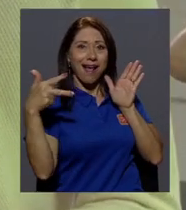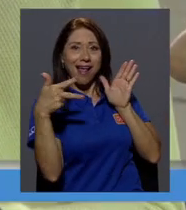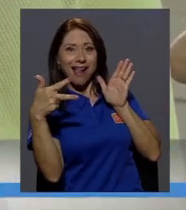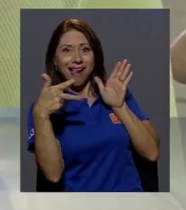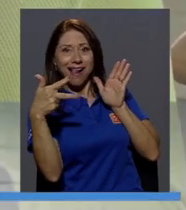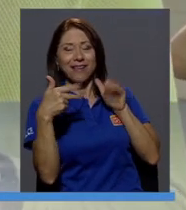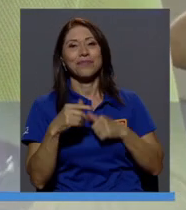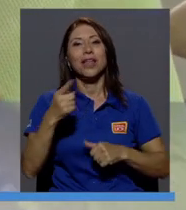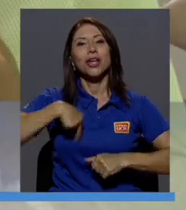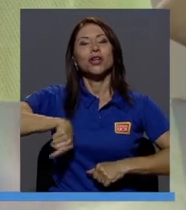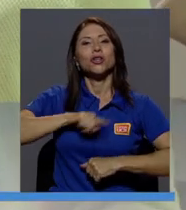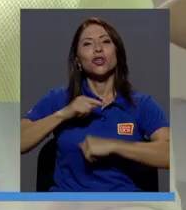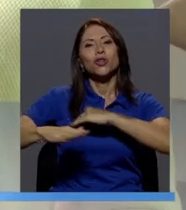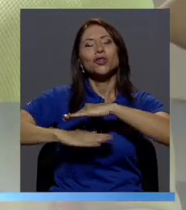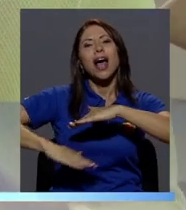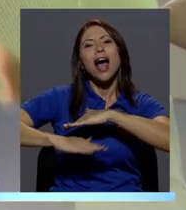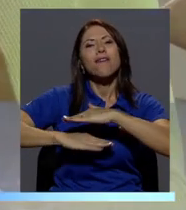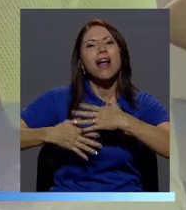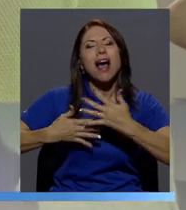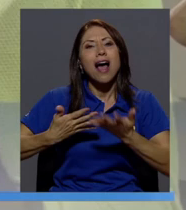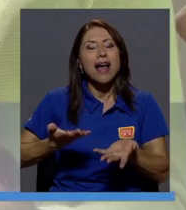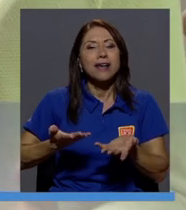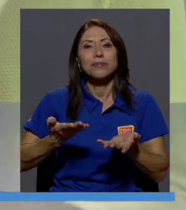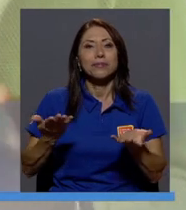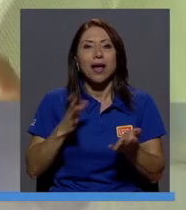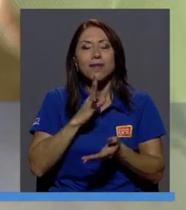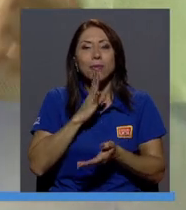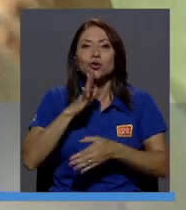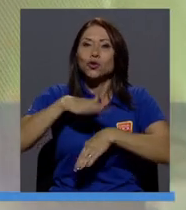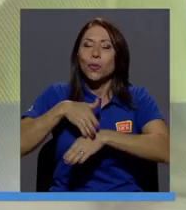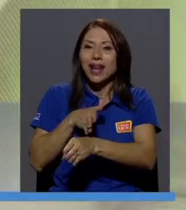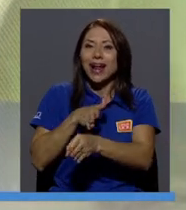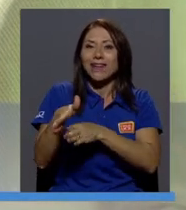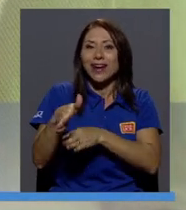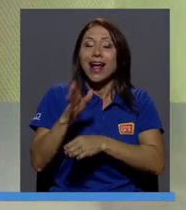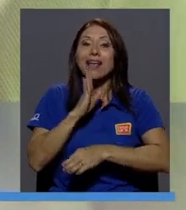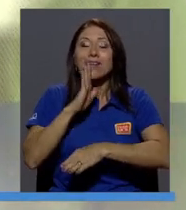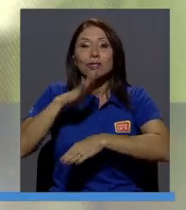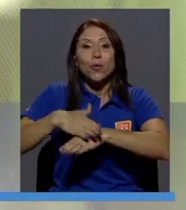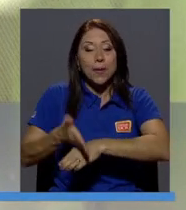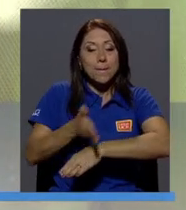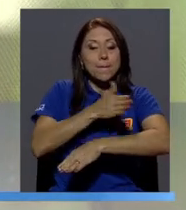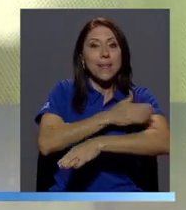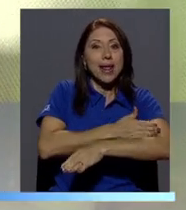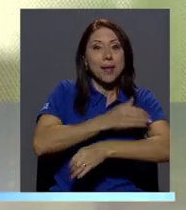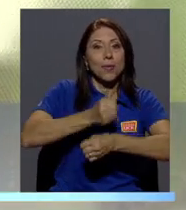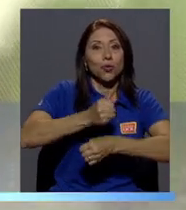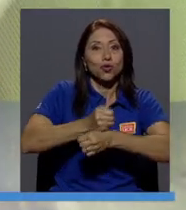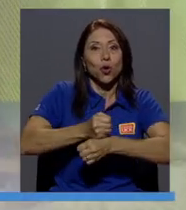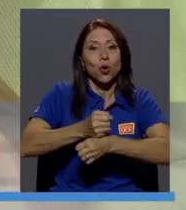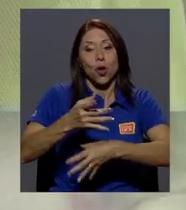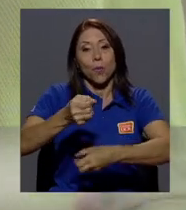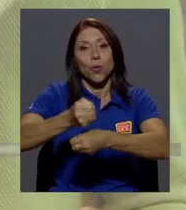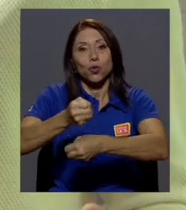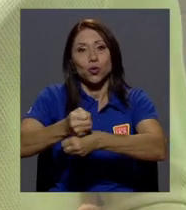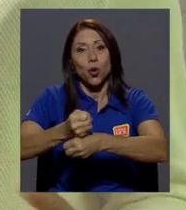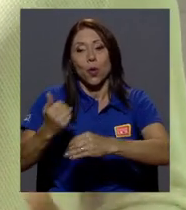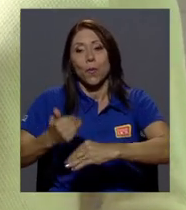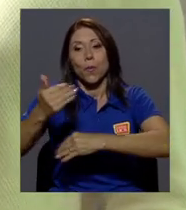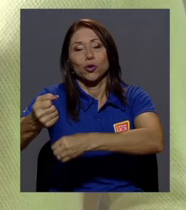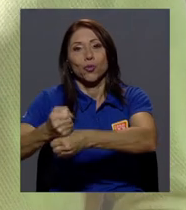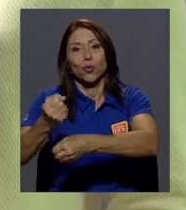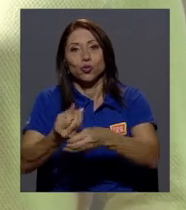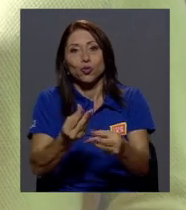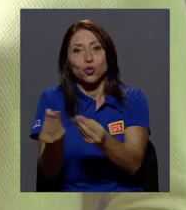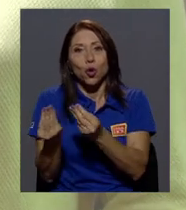hablamos es de qué trata la carrera, que es una carrera que se encarga del proceso de preproducción, producción y postproducción de todo producto que tenga que ver